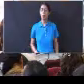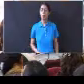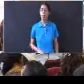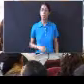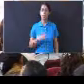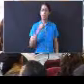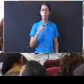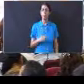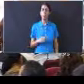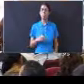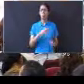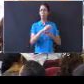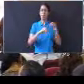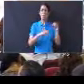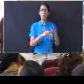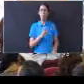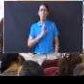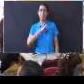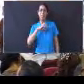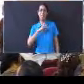bipolar o trifoliar.